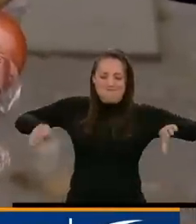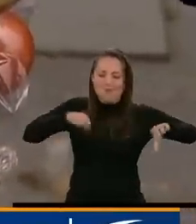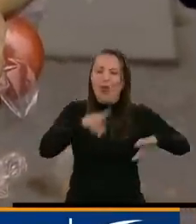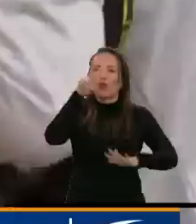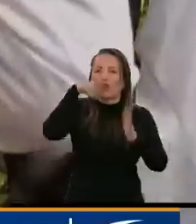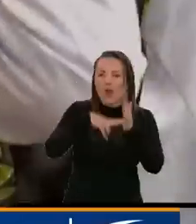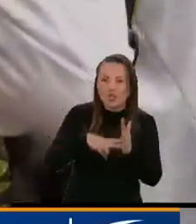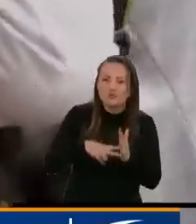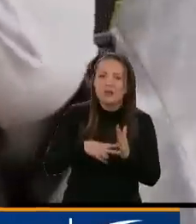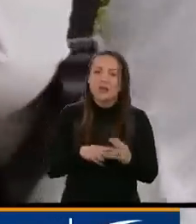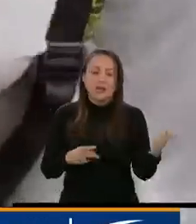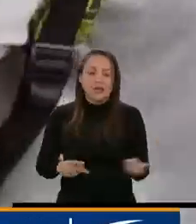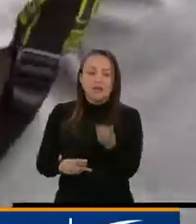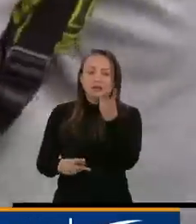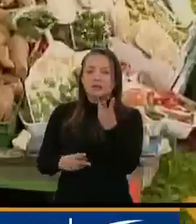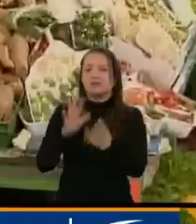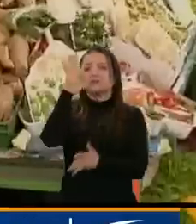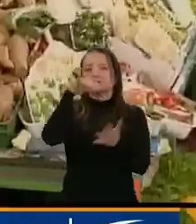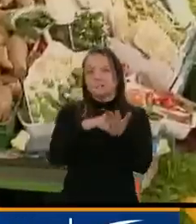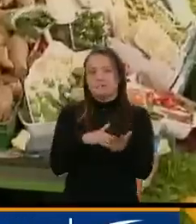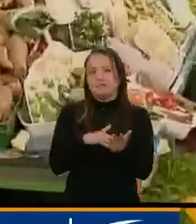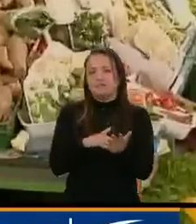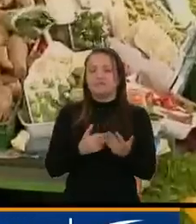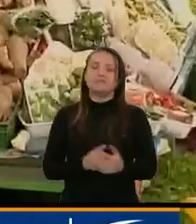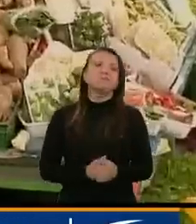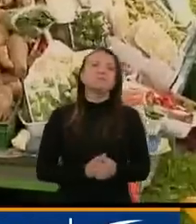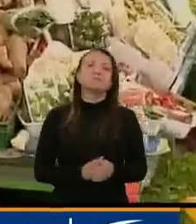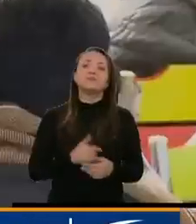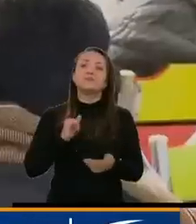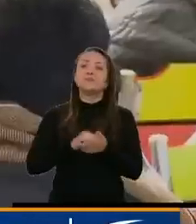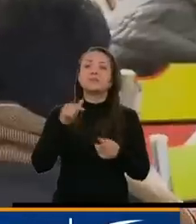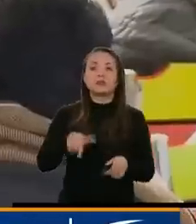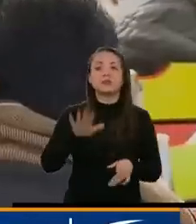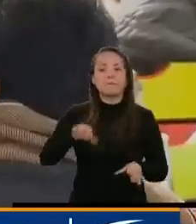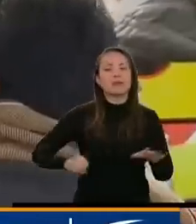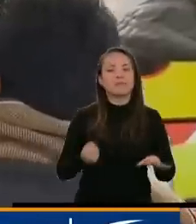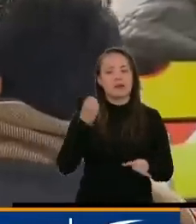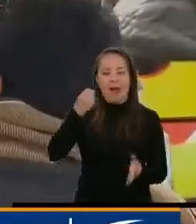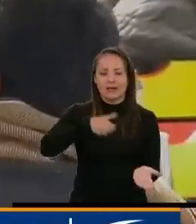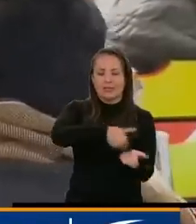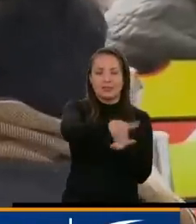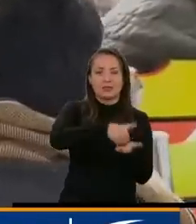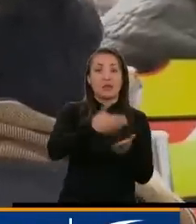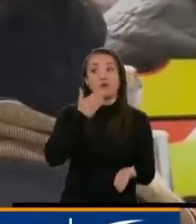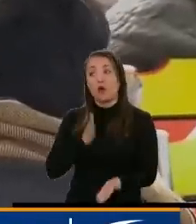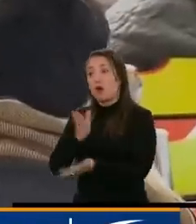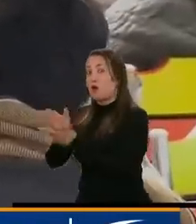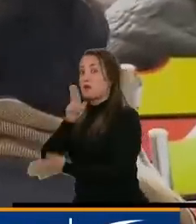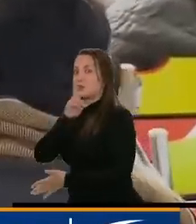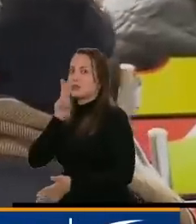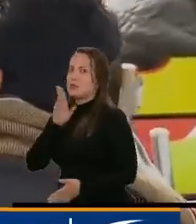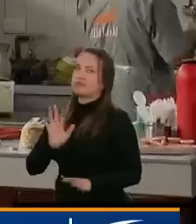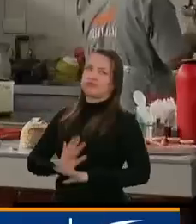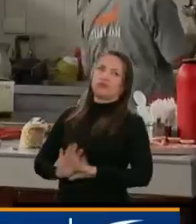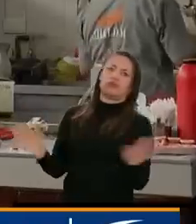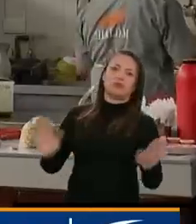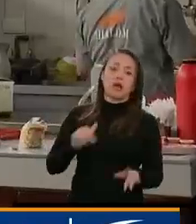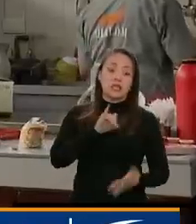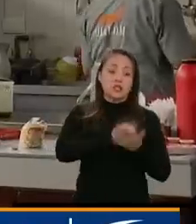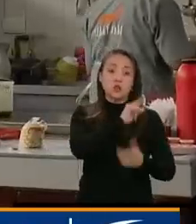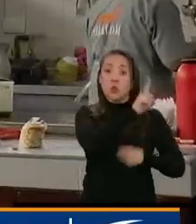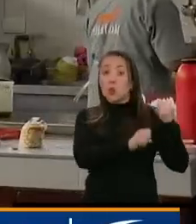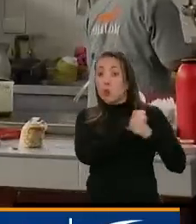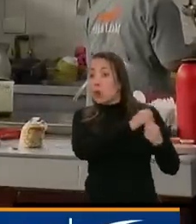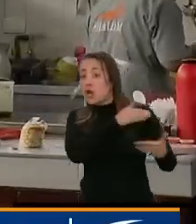paquetico, 3 por 5.000 de lo que quieran llevar. El mercado se lleva gran parte del presupuesto e ir a un restaurante ni hablar. En el último año se ha encarecido